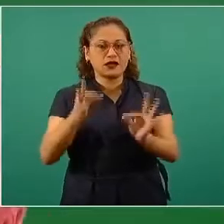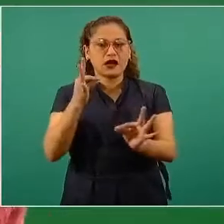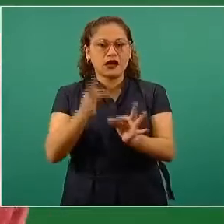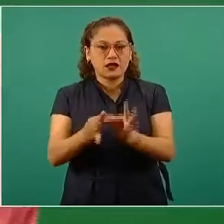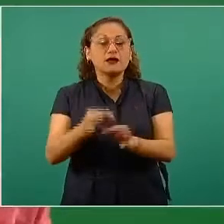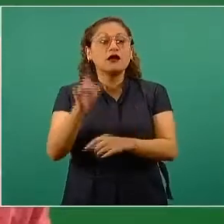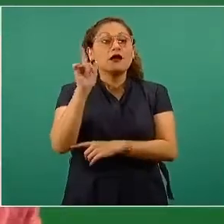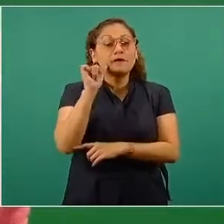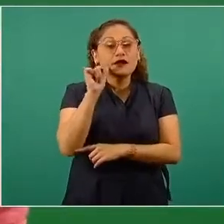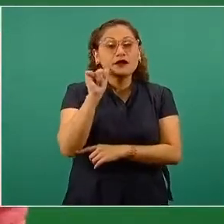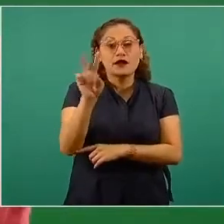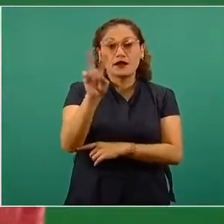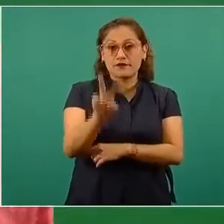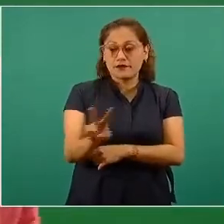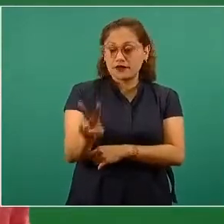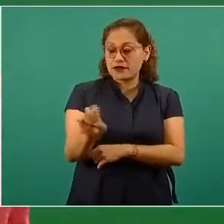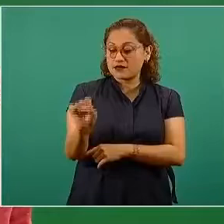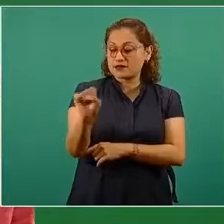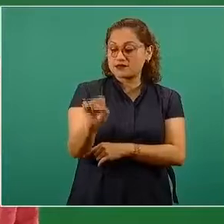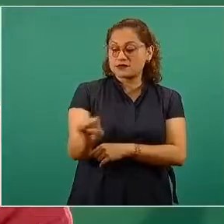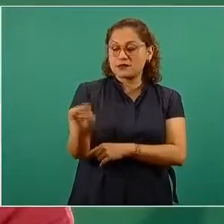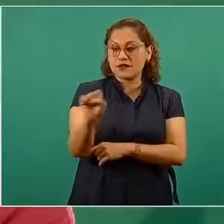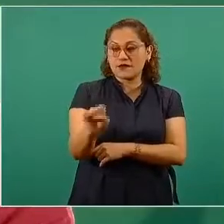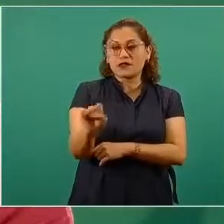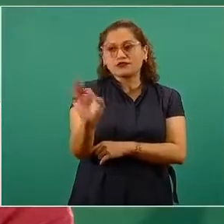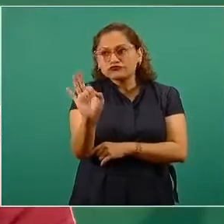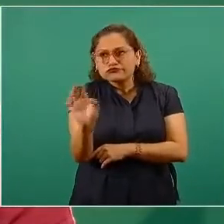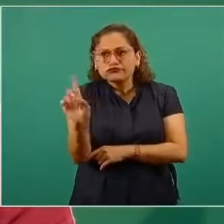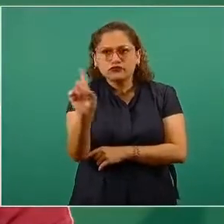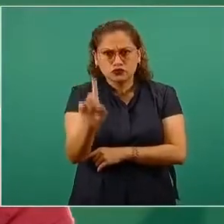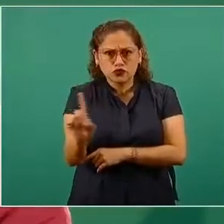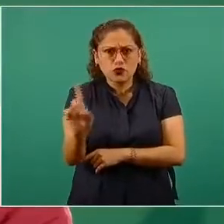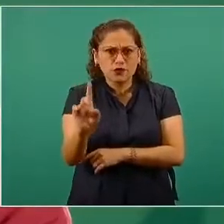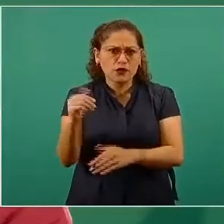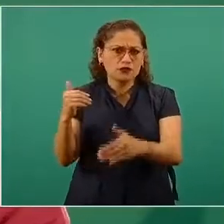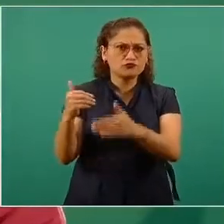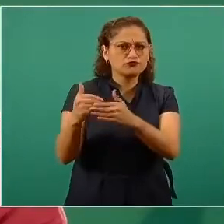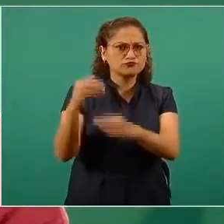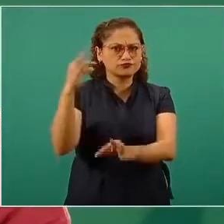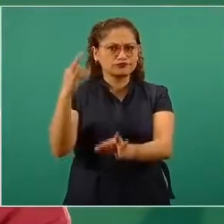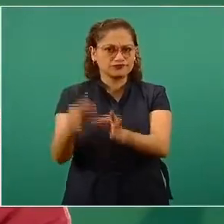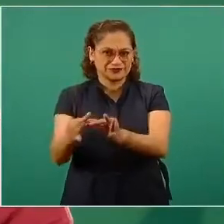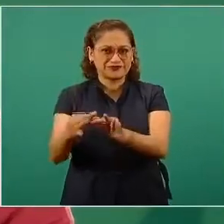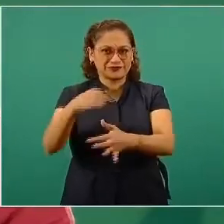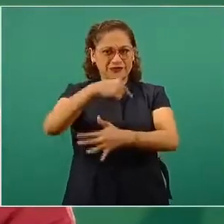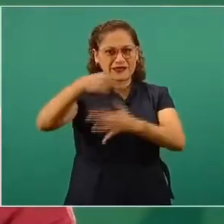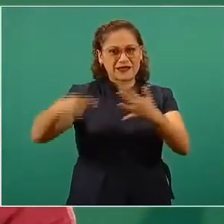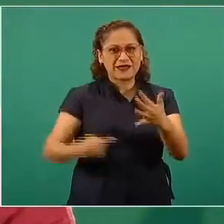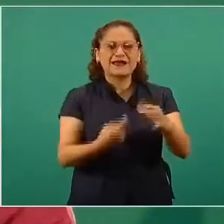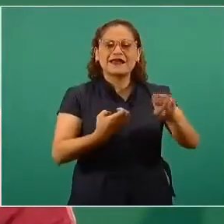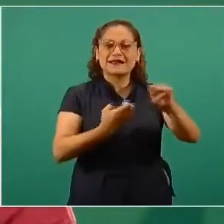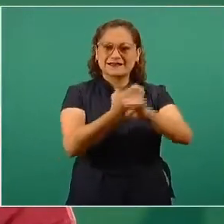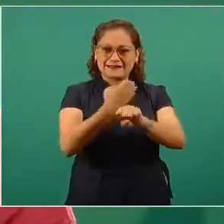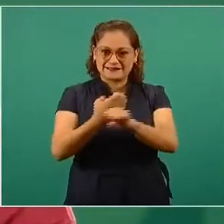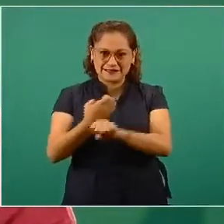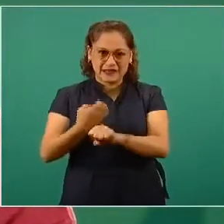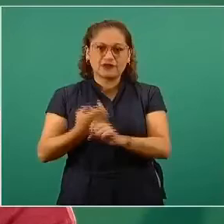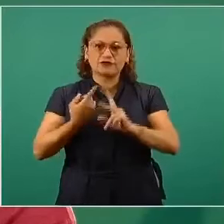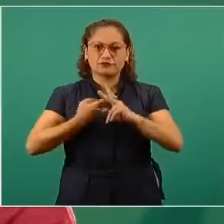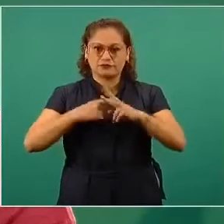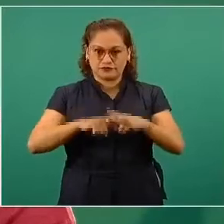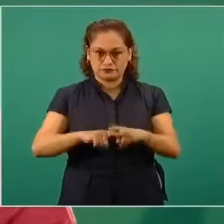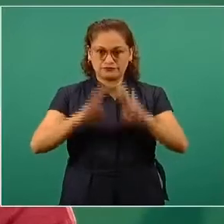mañana viernes, sábado y quizá un poco del domingo, culminaremos de vacunar en estas 5 entidades